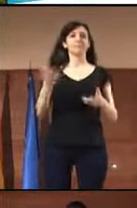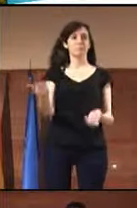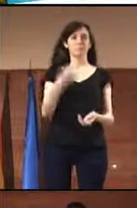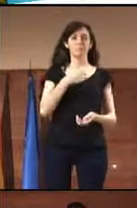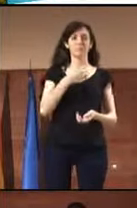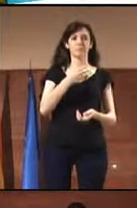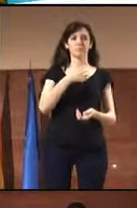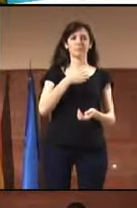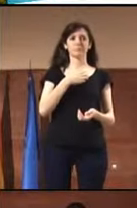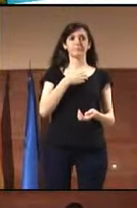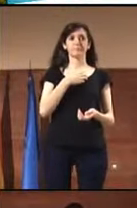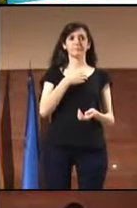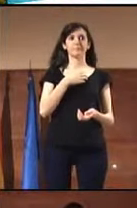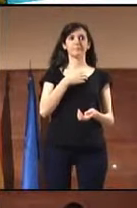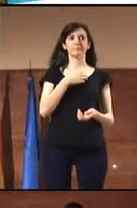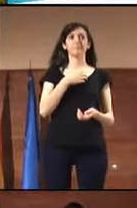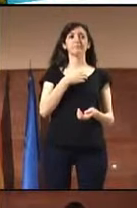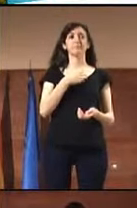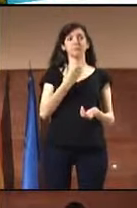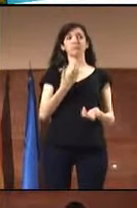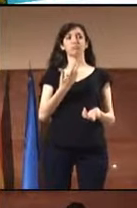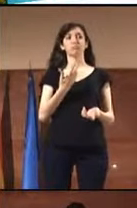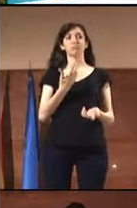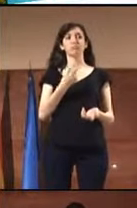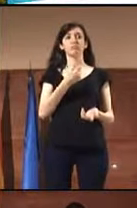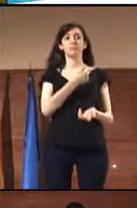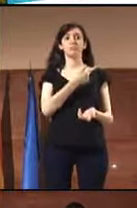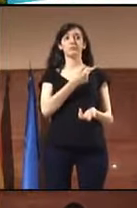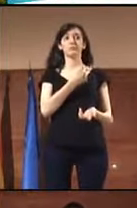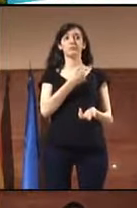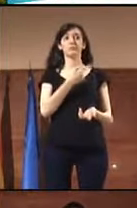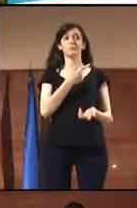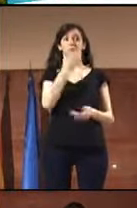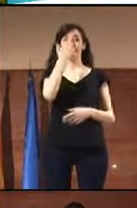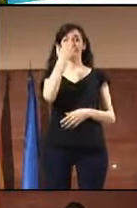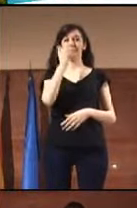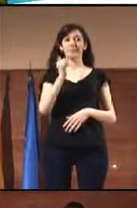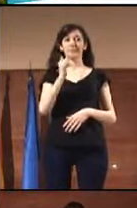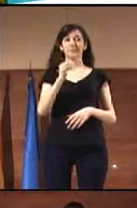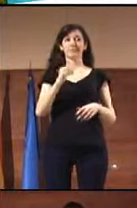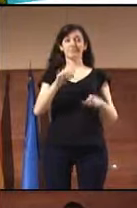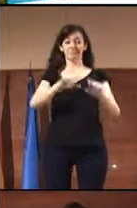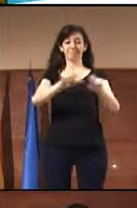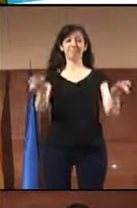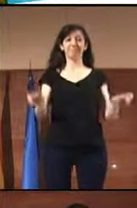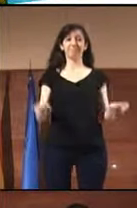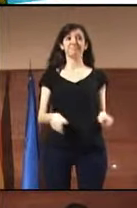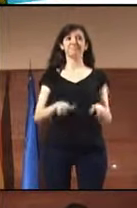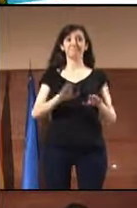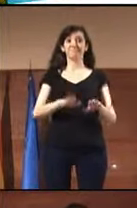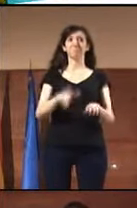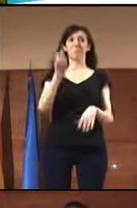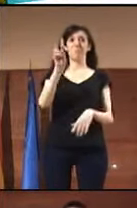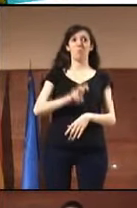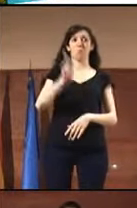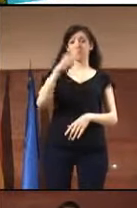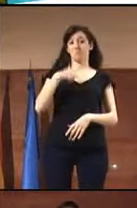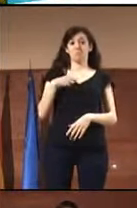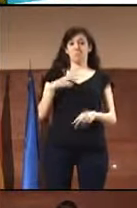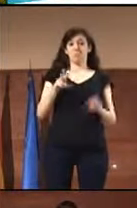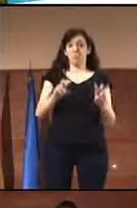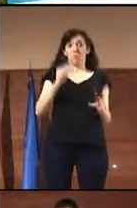Entonces, nos es bastante útil este reposapiés que es una novedad, si no me equivoco,